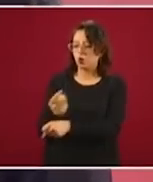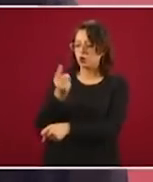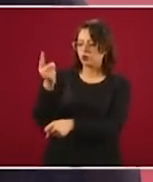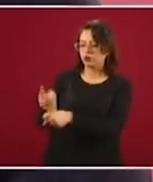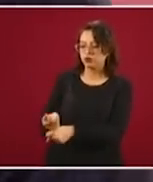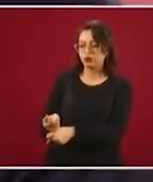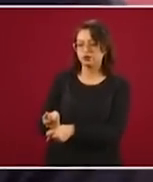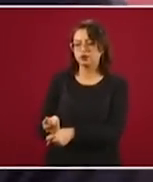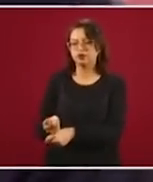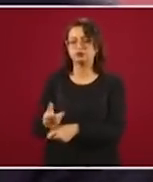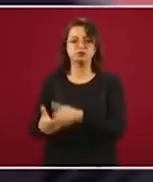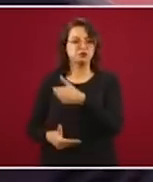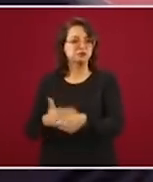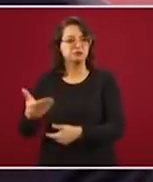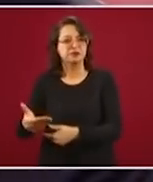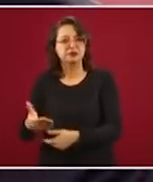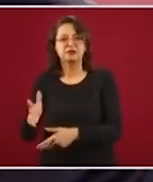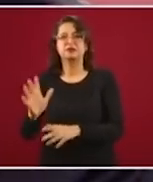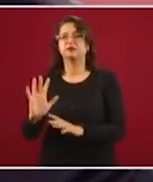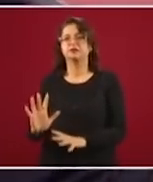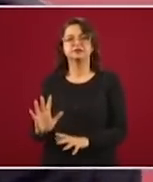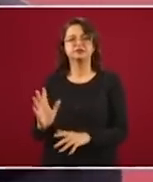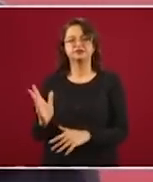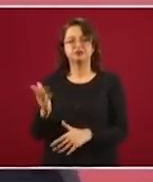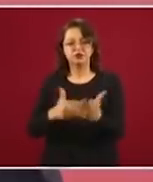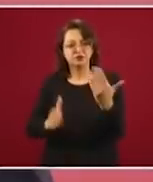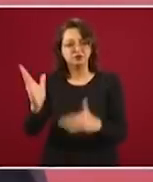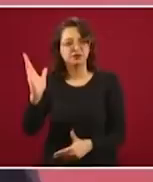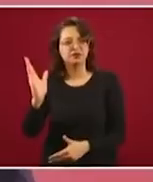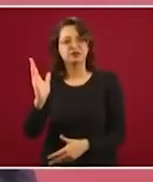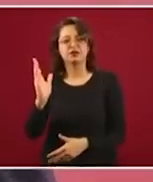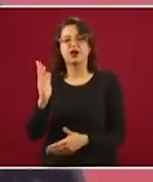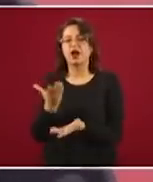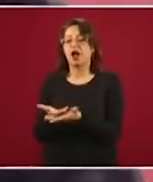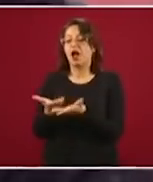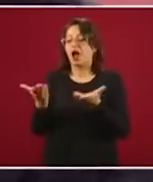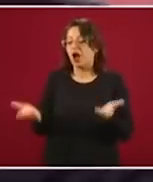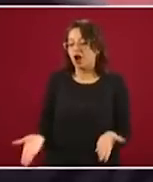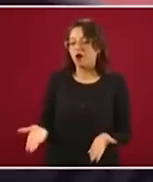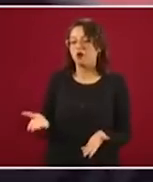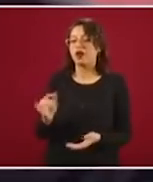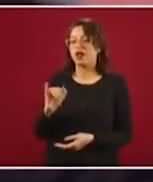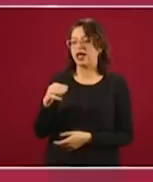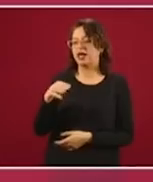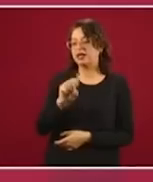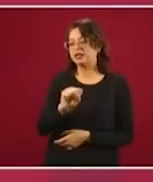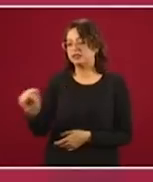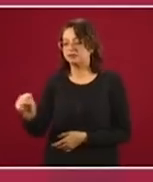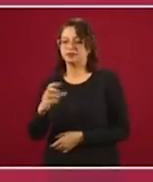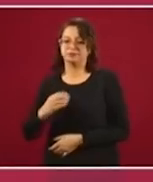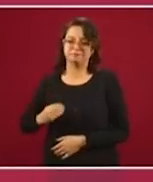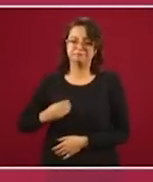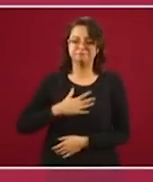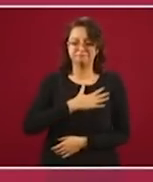IMSS-Oportunidades, IMSS-Prospera, ¿no? Y ahora IMSS-Bienestar.